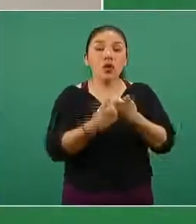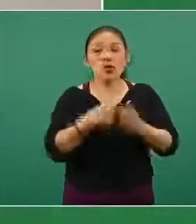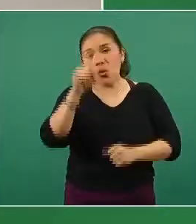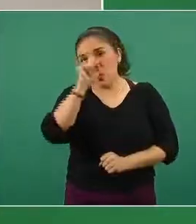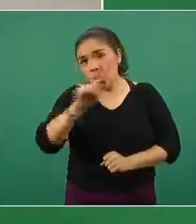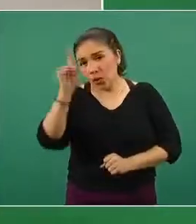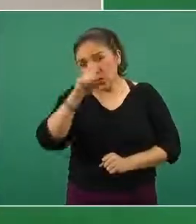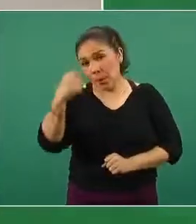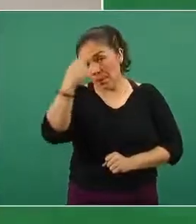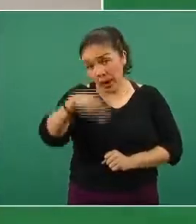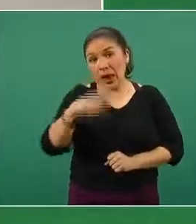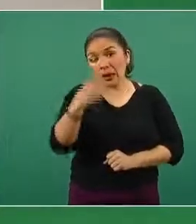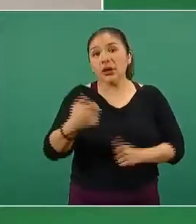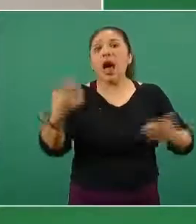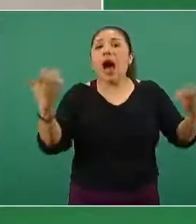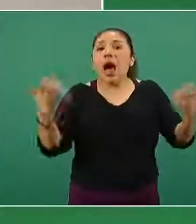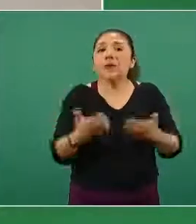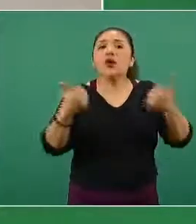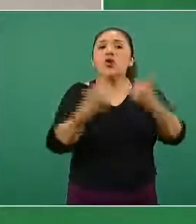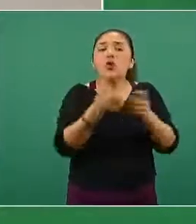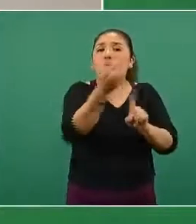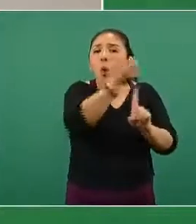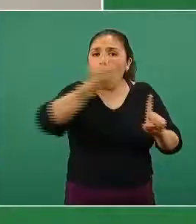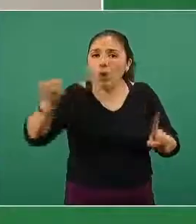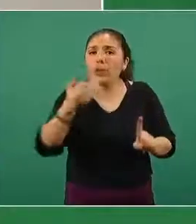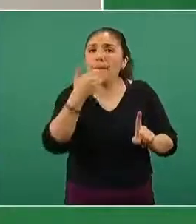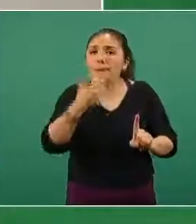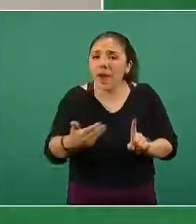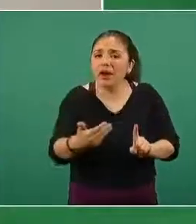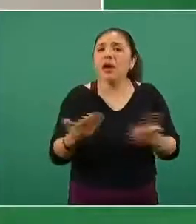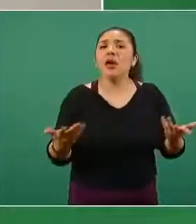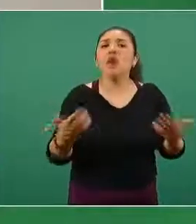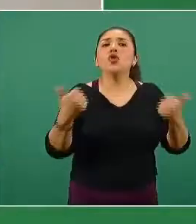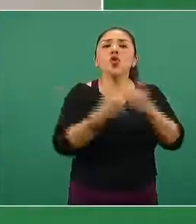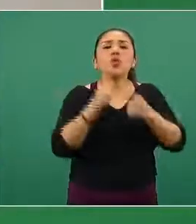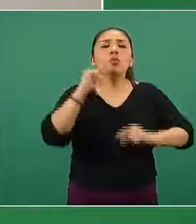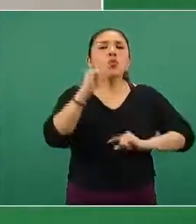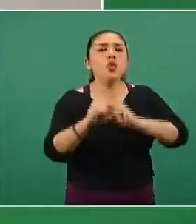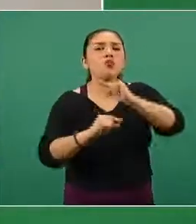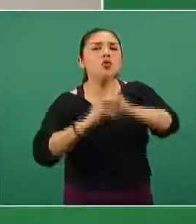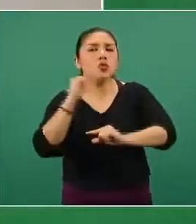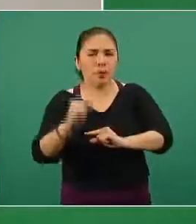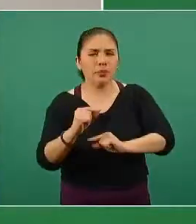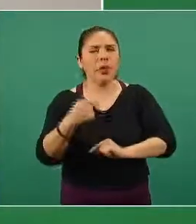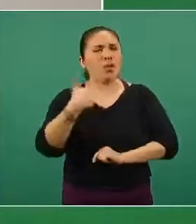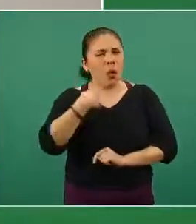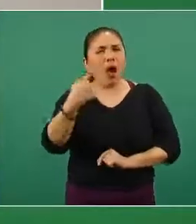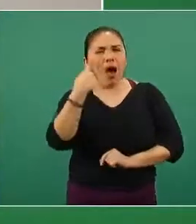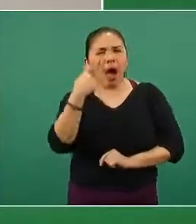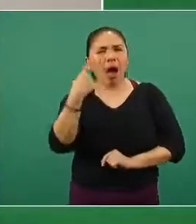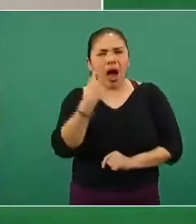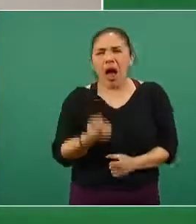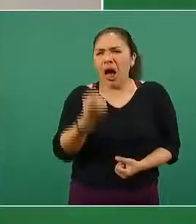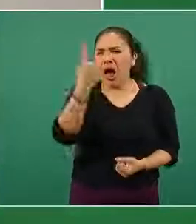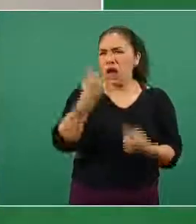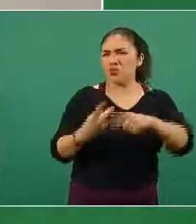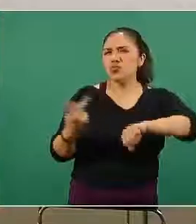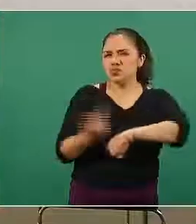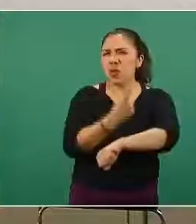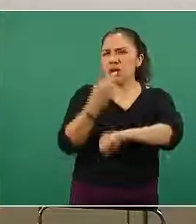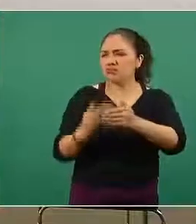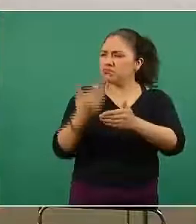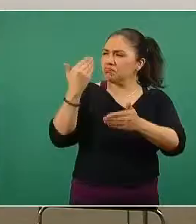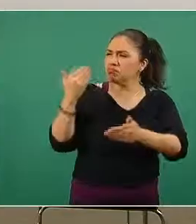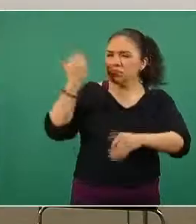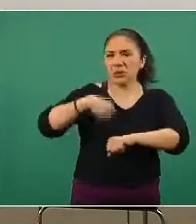sugiere para hacerlo de manera ordenada, de manera escalonada. Algo que ha pasado en las últimas semanas,